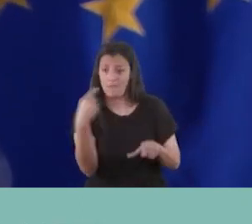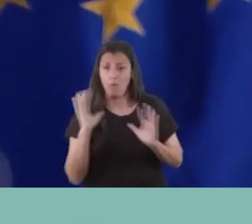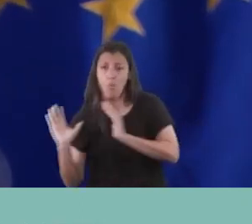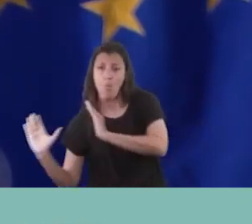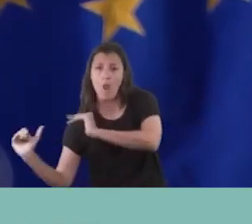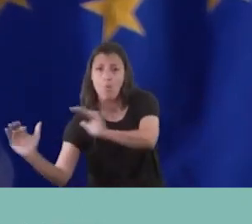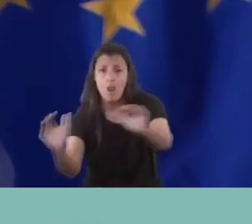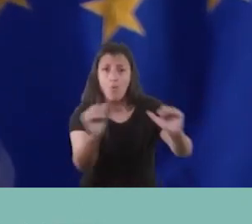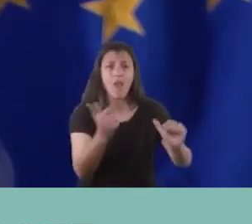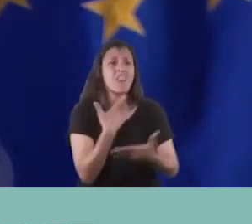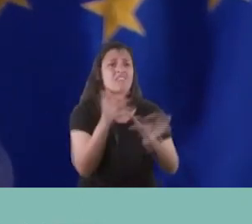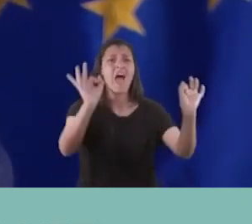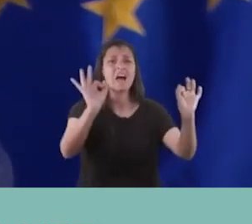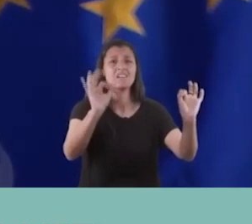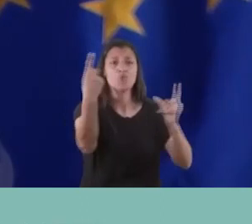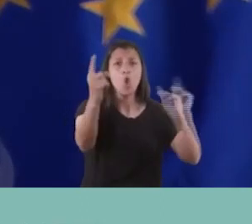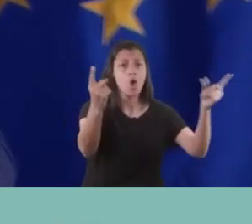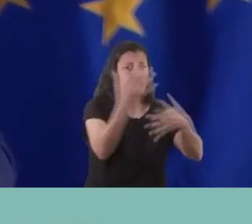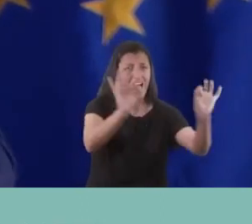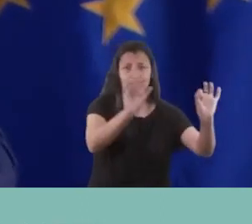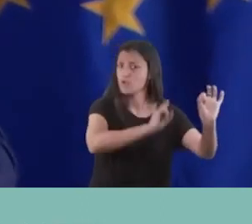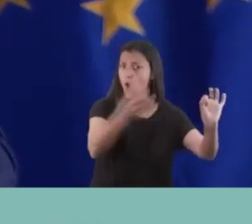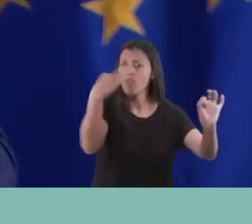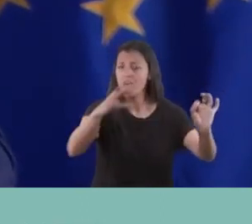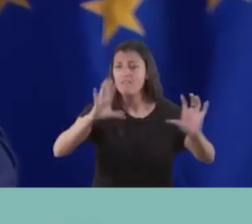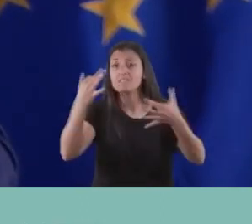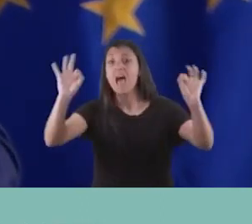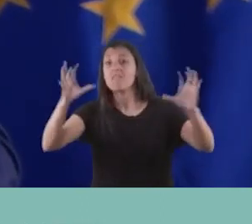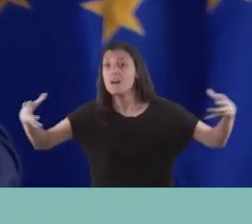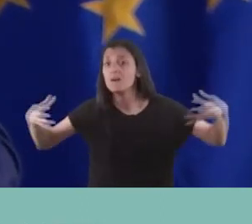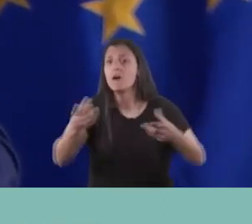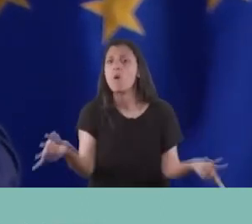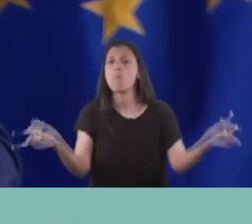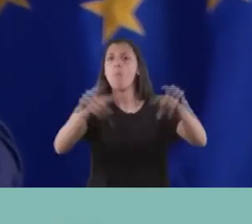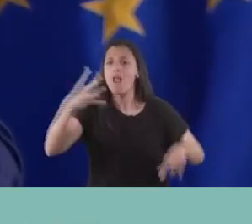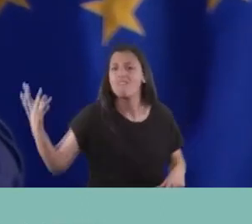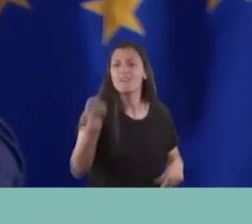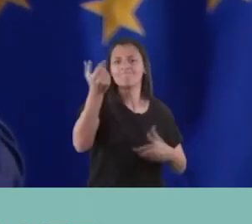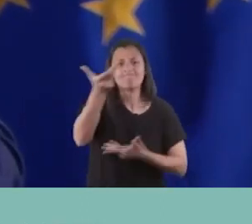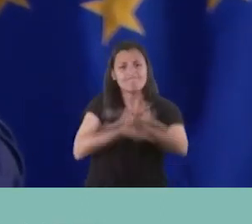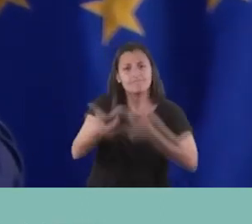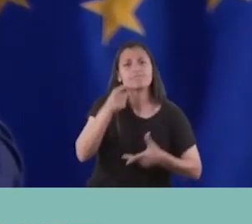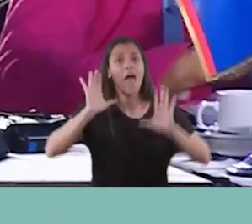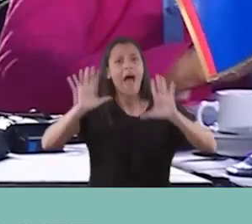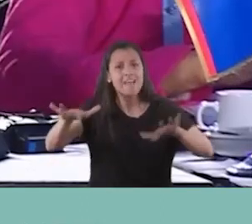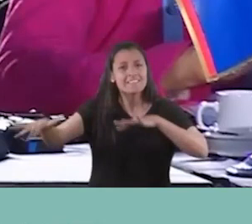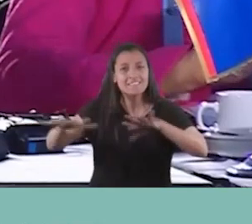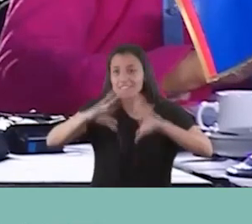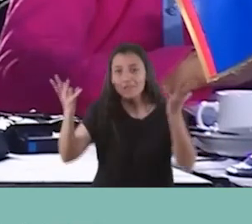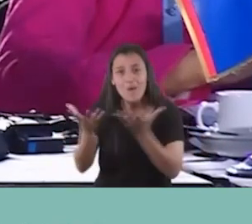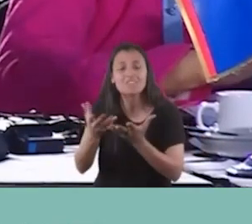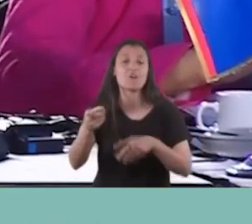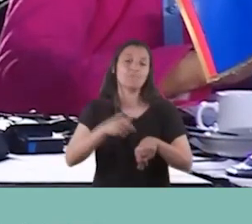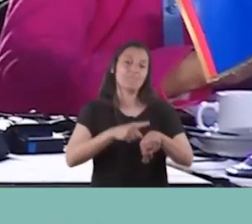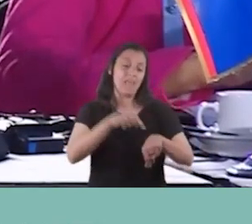y que nadie se va a salvar solo. Recuperar el valor de la solidaridad como valor central. En estos